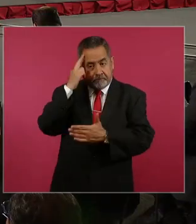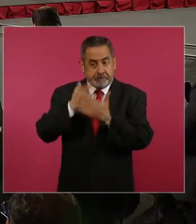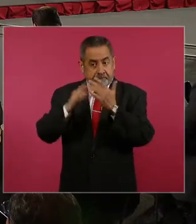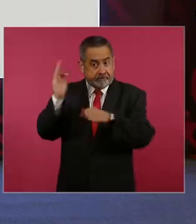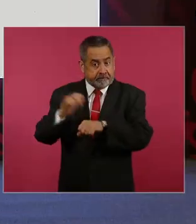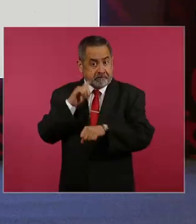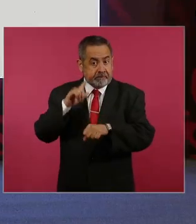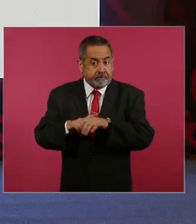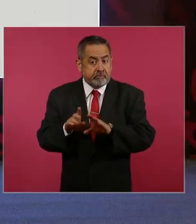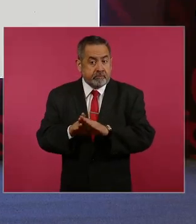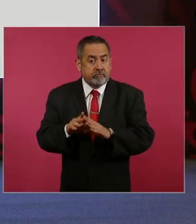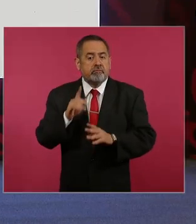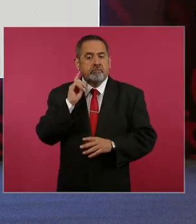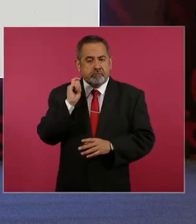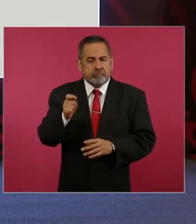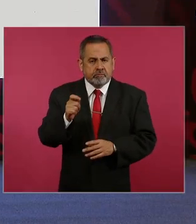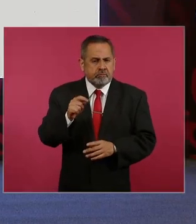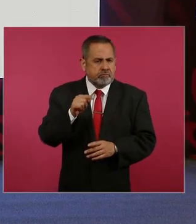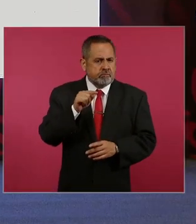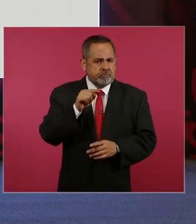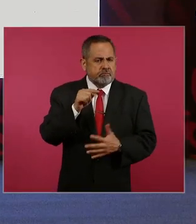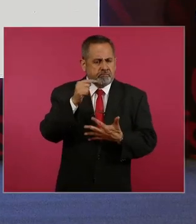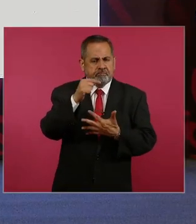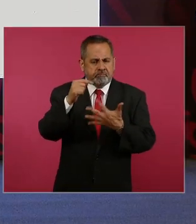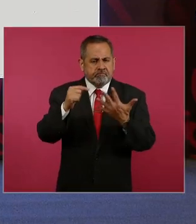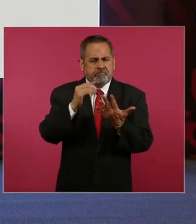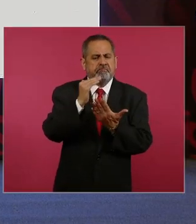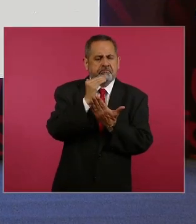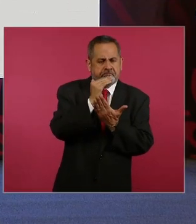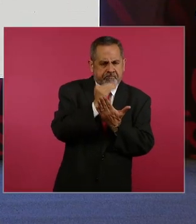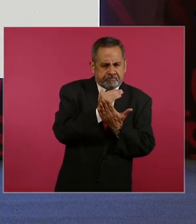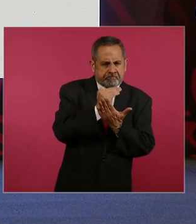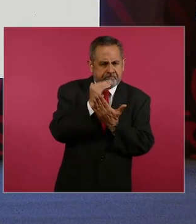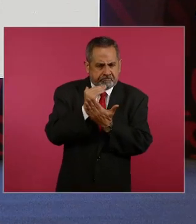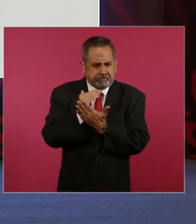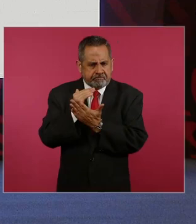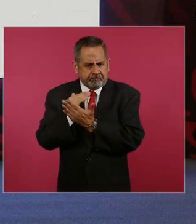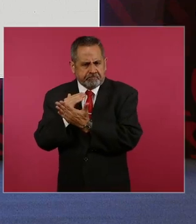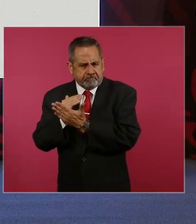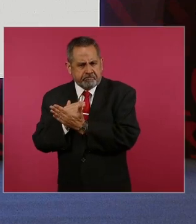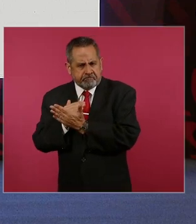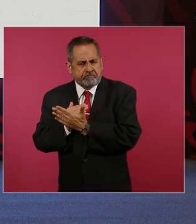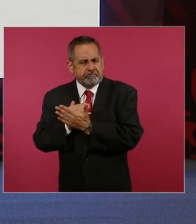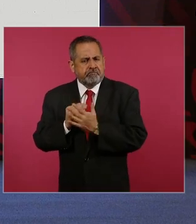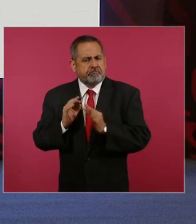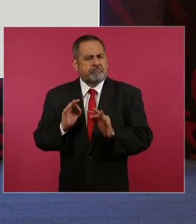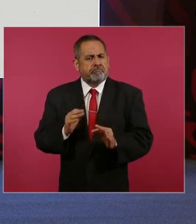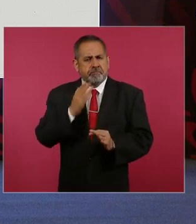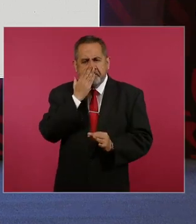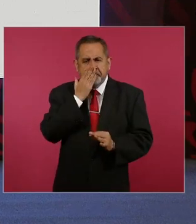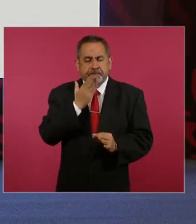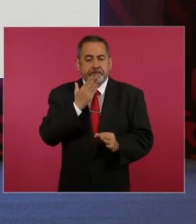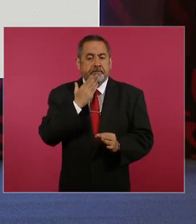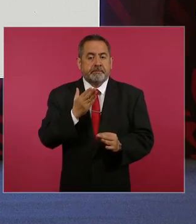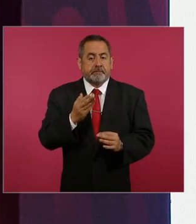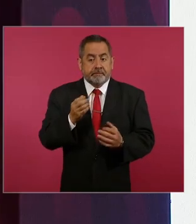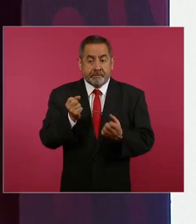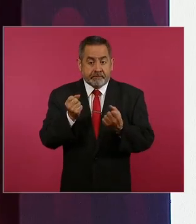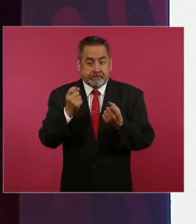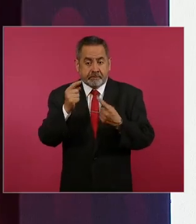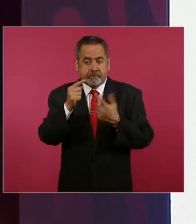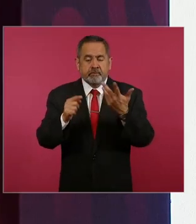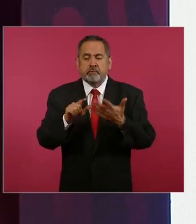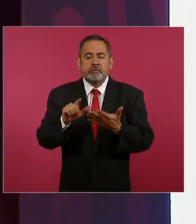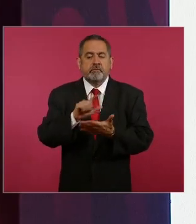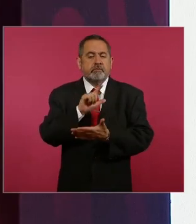han estado con reducciones importantes y en algunos de los casos, como